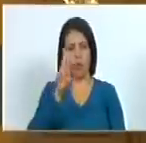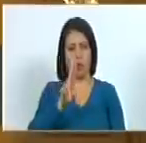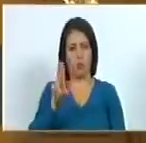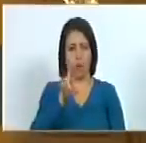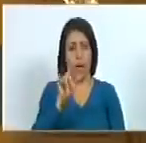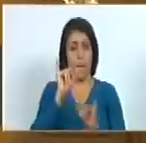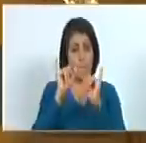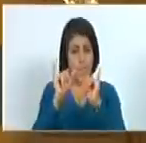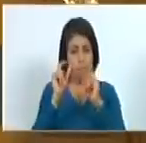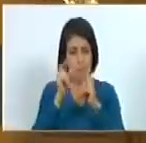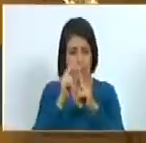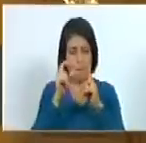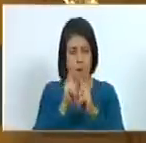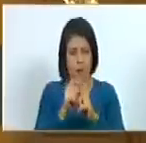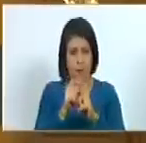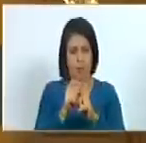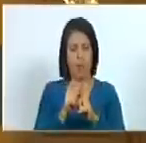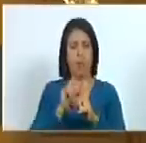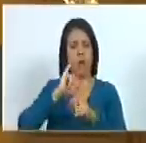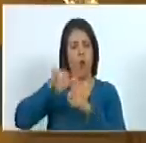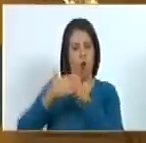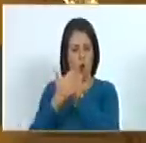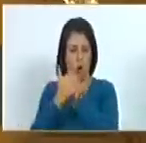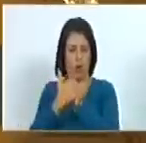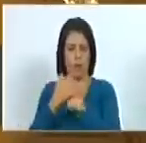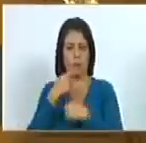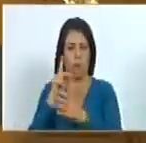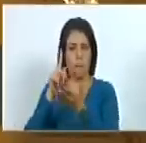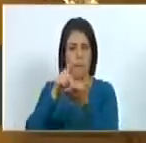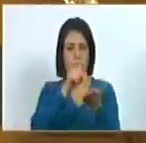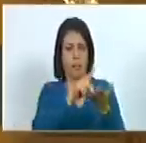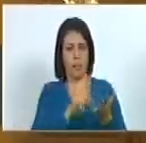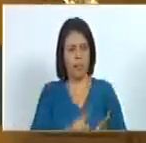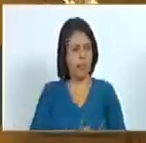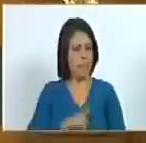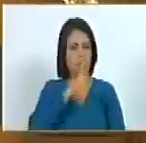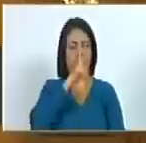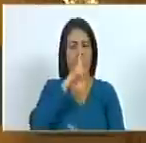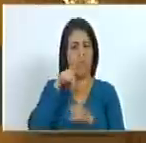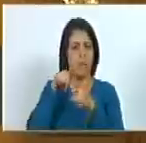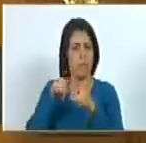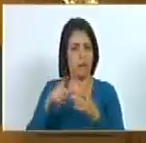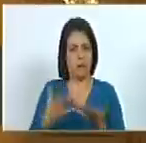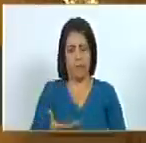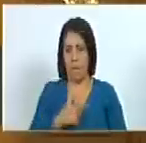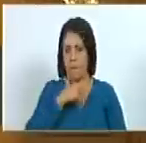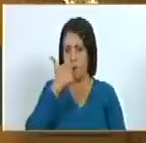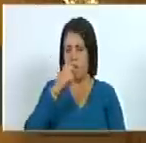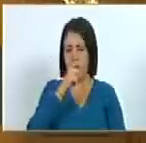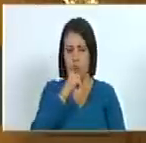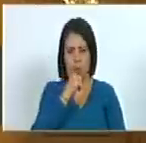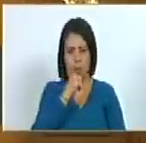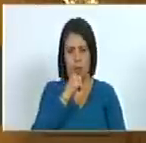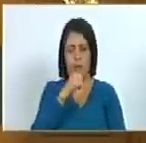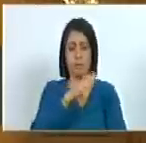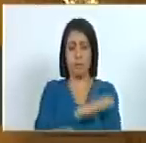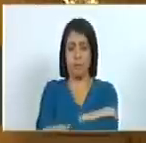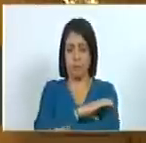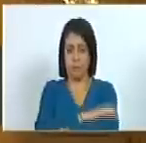mismo término que empleó nuestro camarada Jorge Rodríguez, participación miserable de la